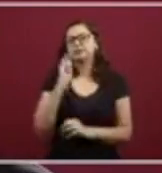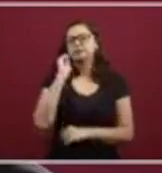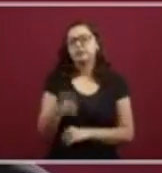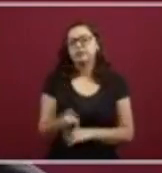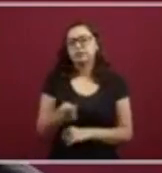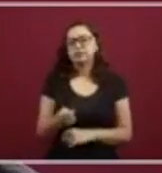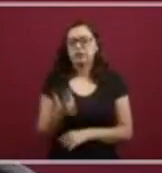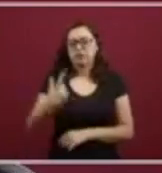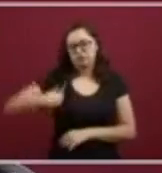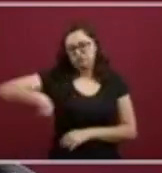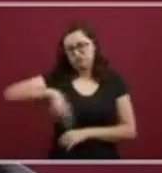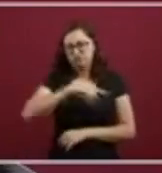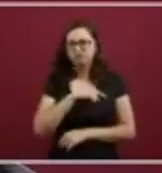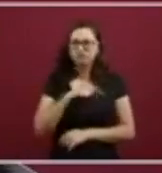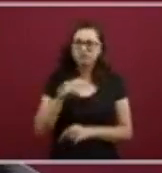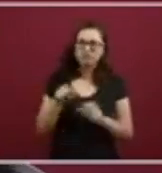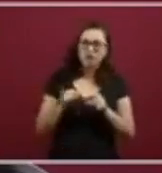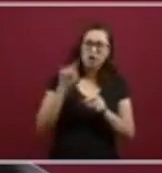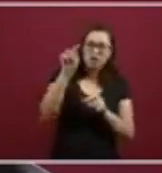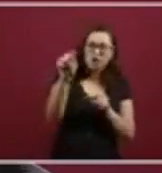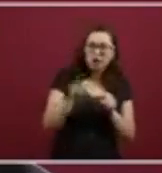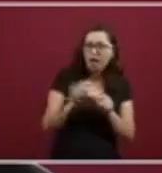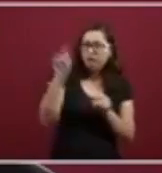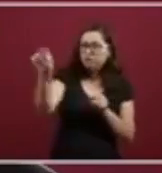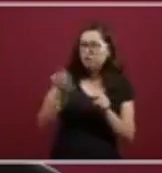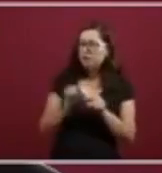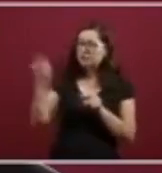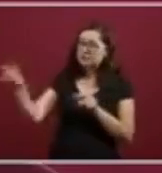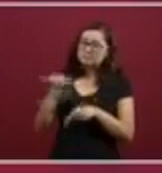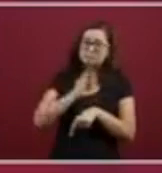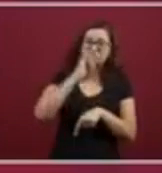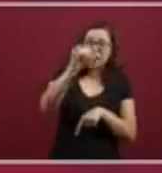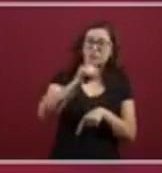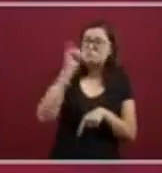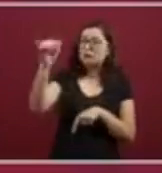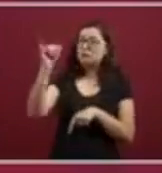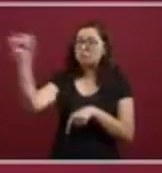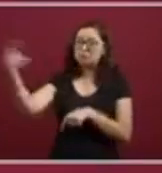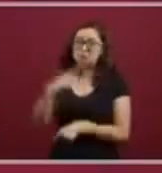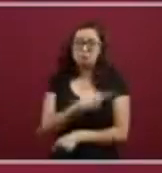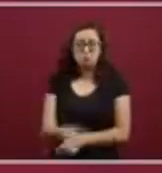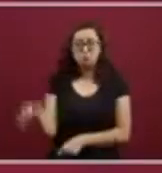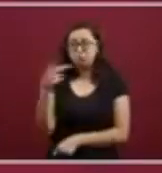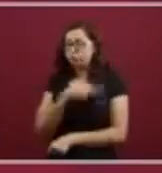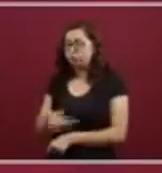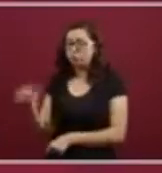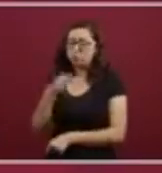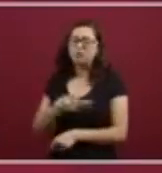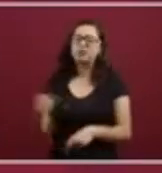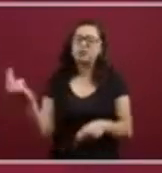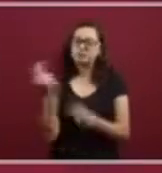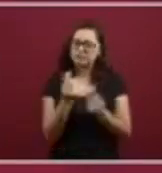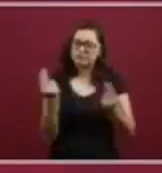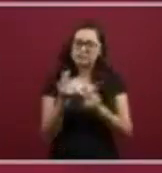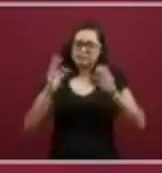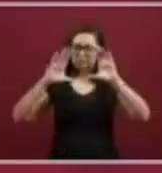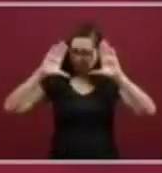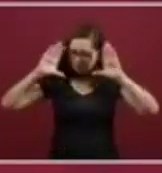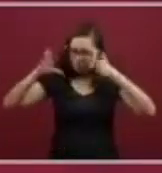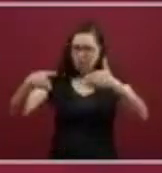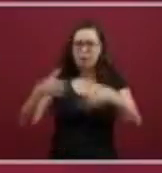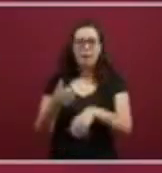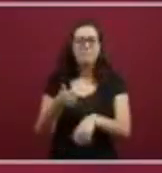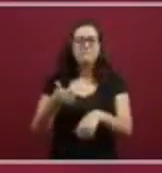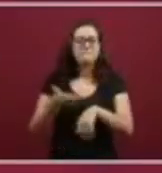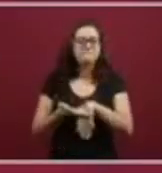más en las zonas marginadas del país, pero particularmente en las escuelas multigrado y en la